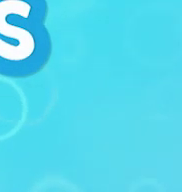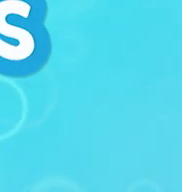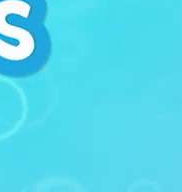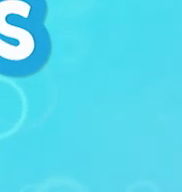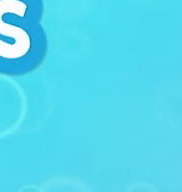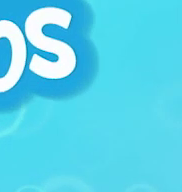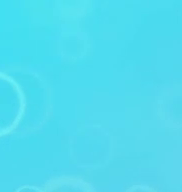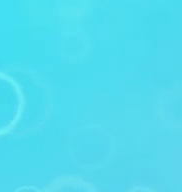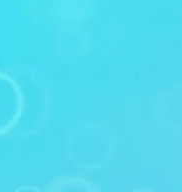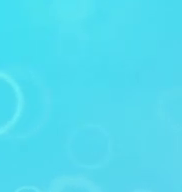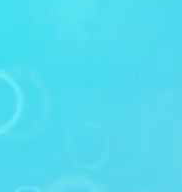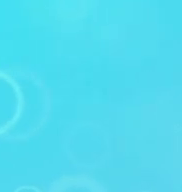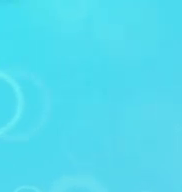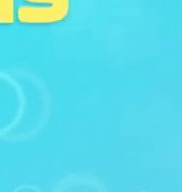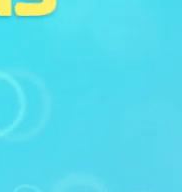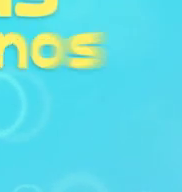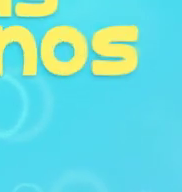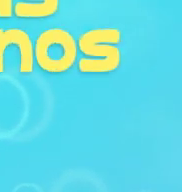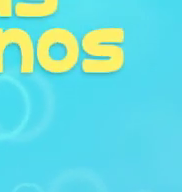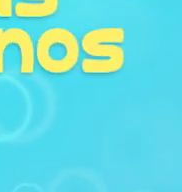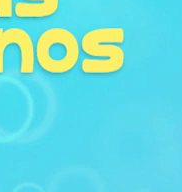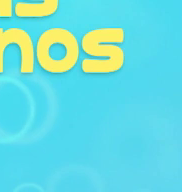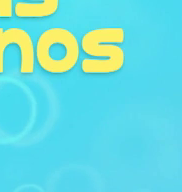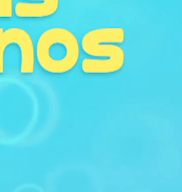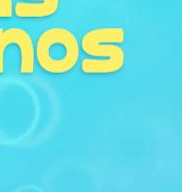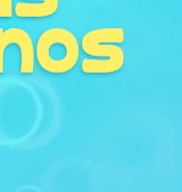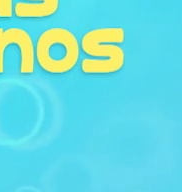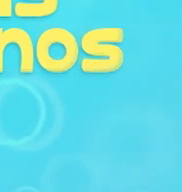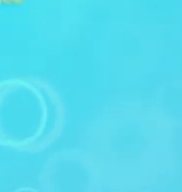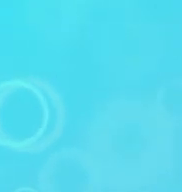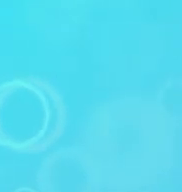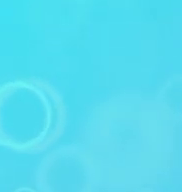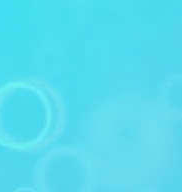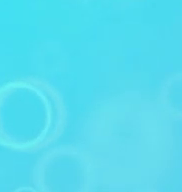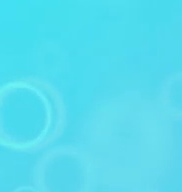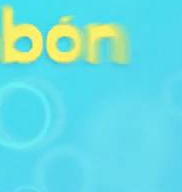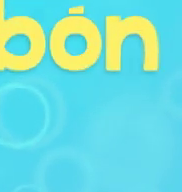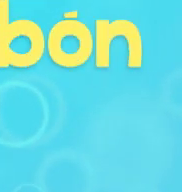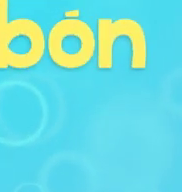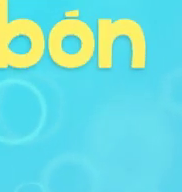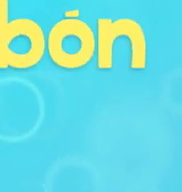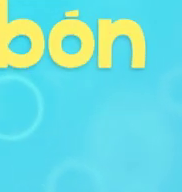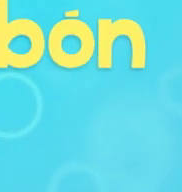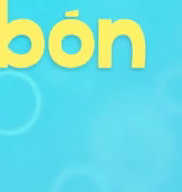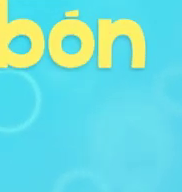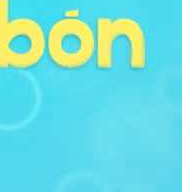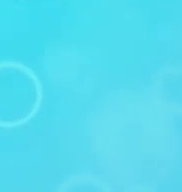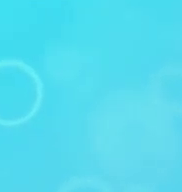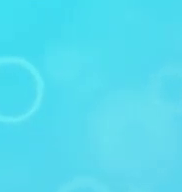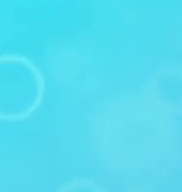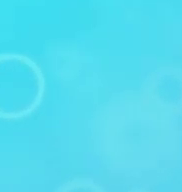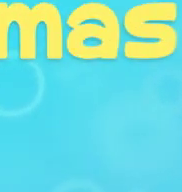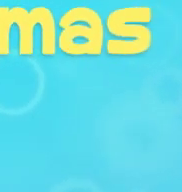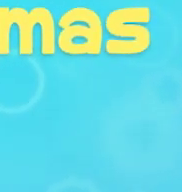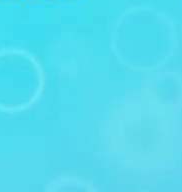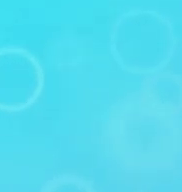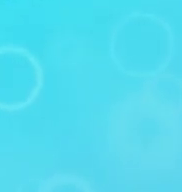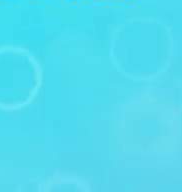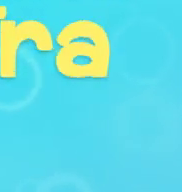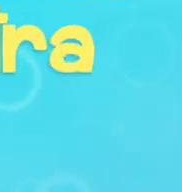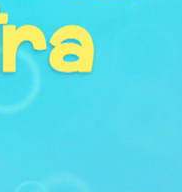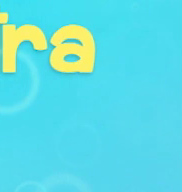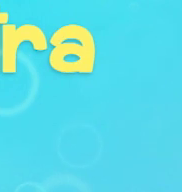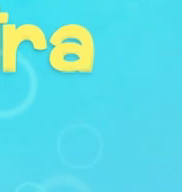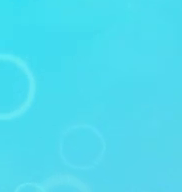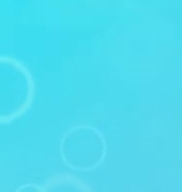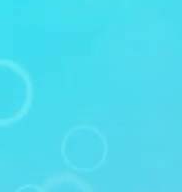hacerlo correctamente. Moja tus manos. Usa suficiente jabón. Frota tus palmas una